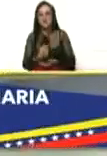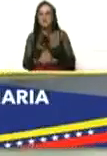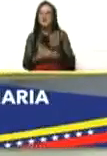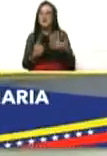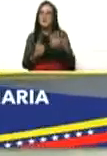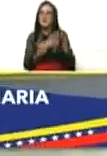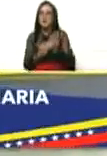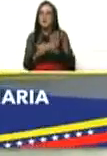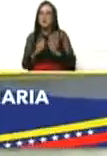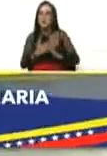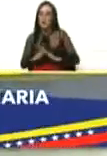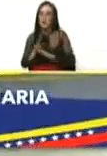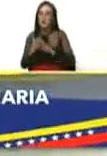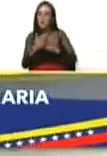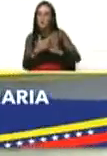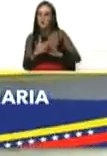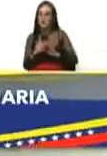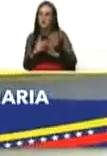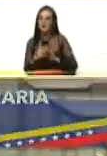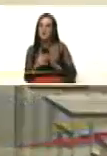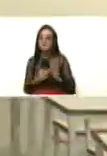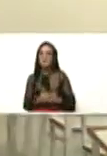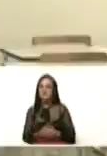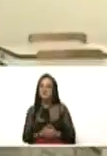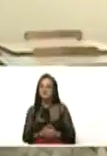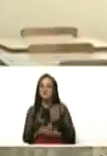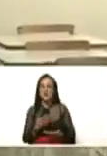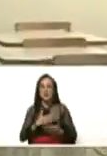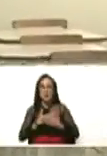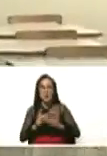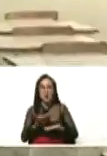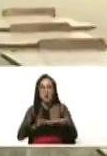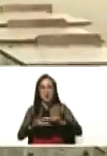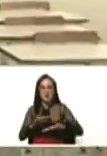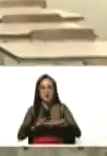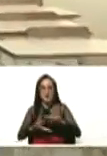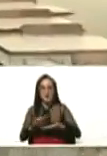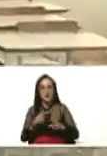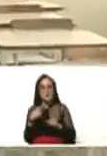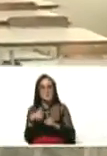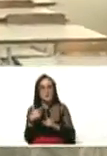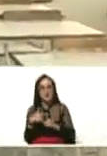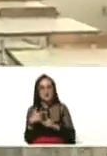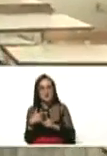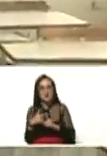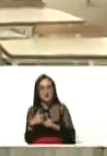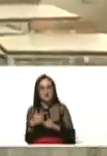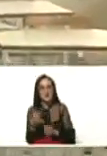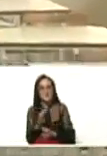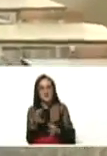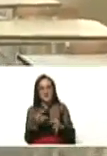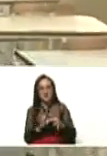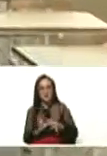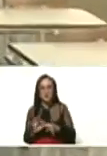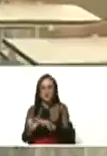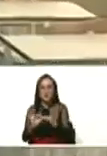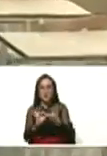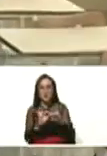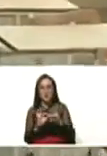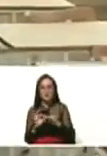apoyo hacia la comunidad. En este caso estamos colaborando de manera positiva y con la perfecta unión